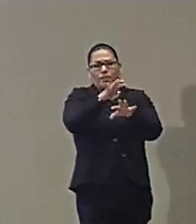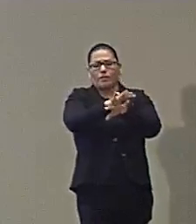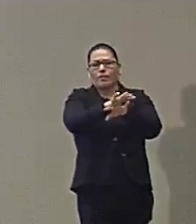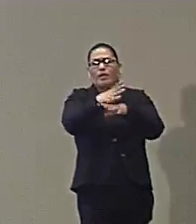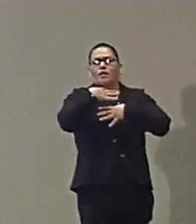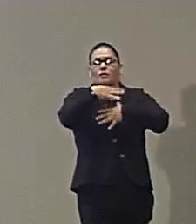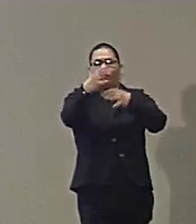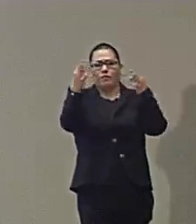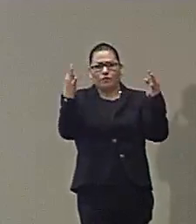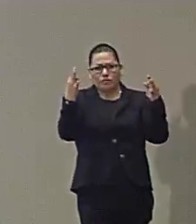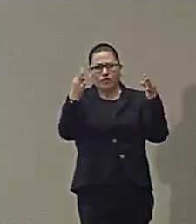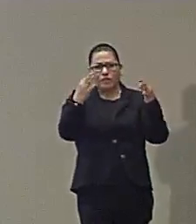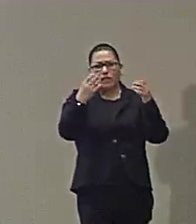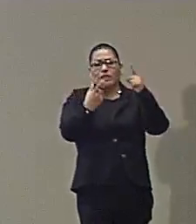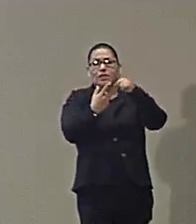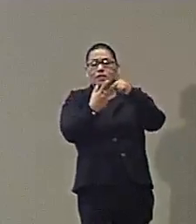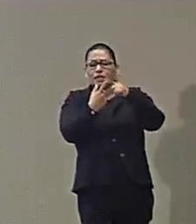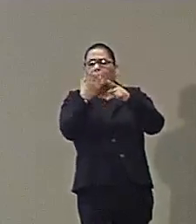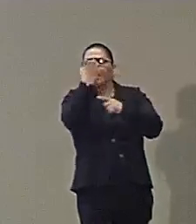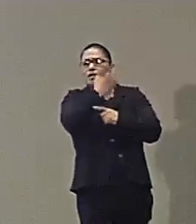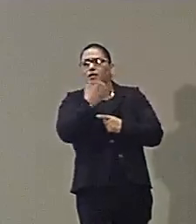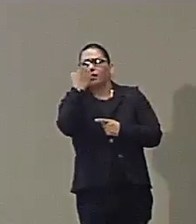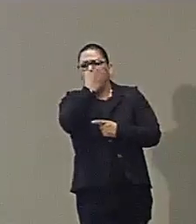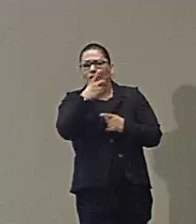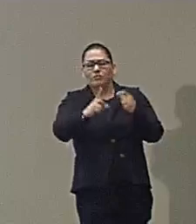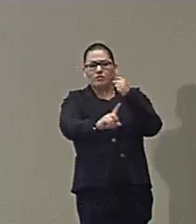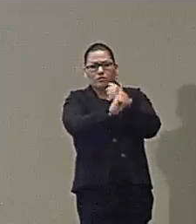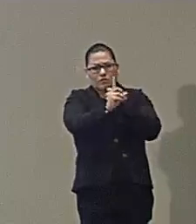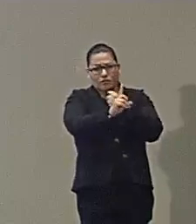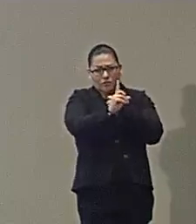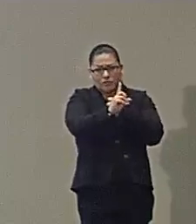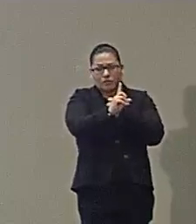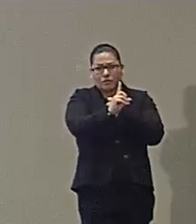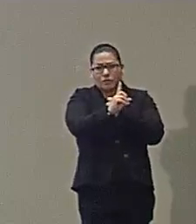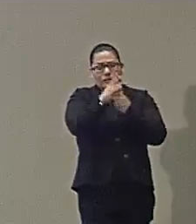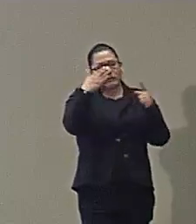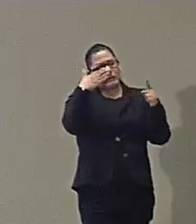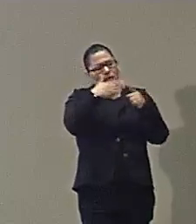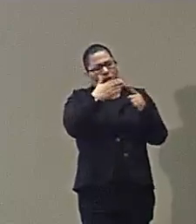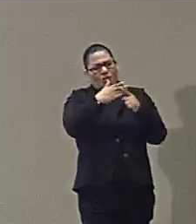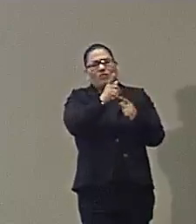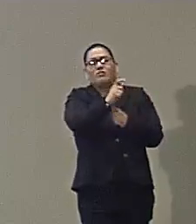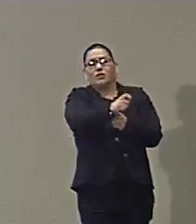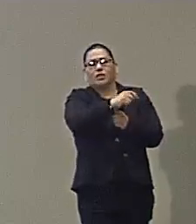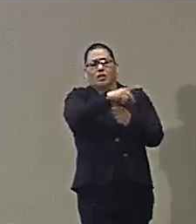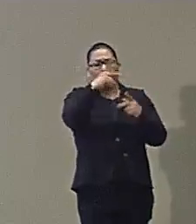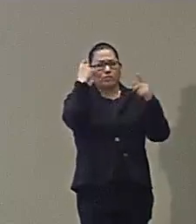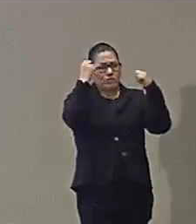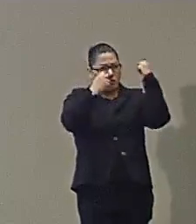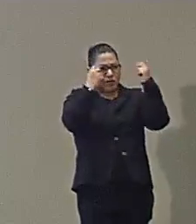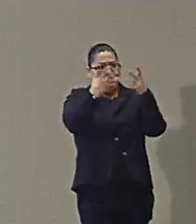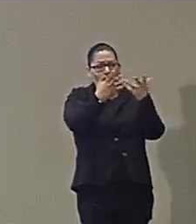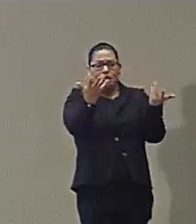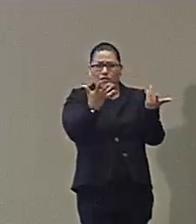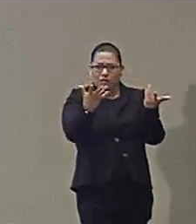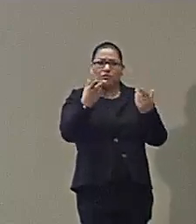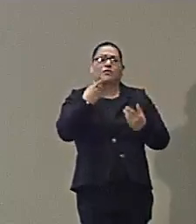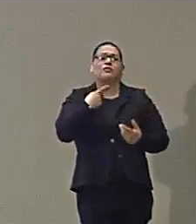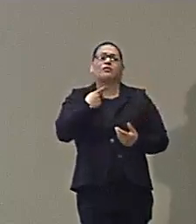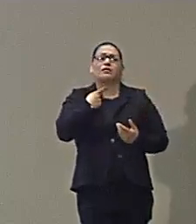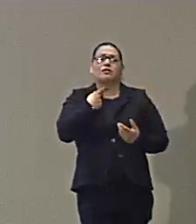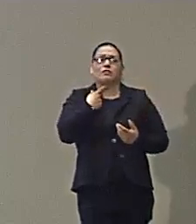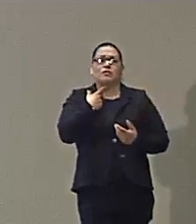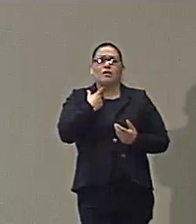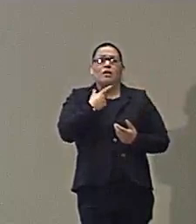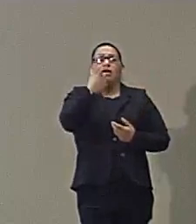tarea muy profunda en el análisis de la problemática del sector y poder establecer política y estrategia turística